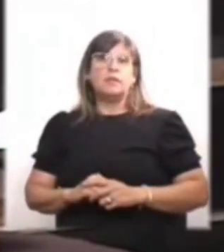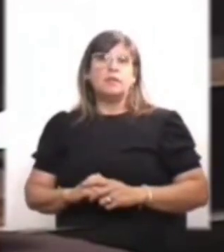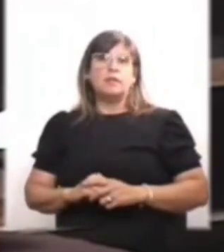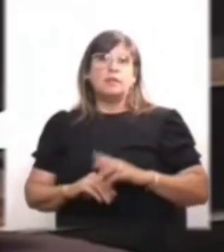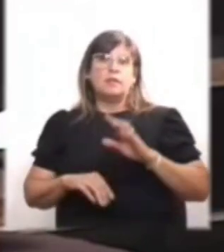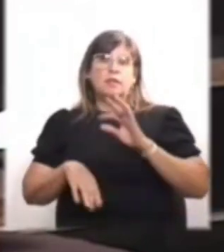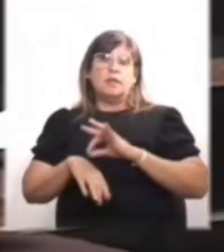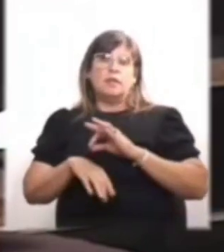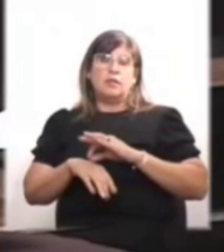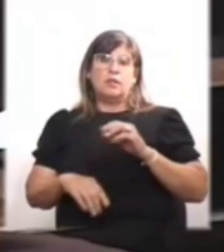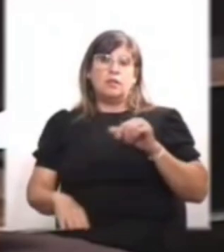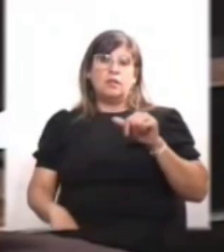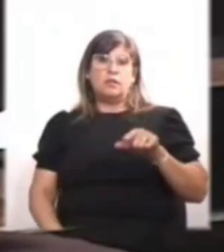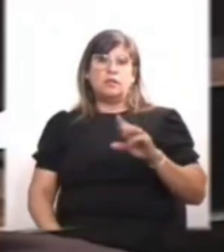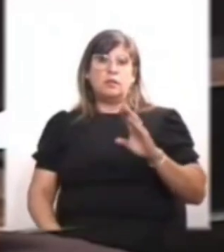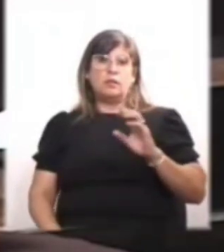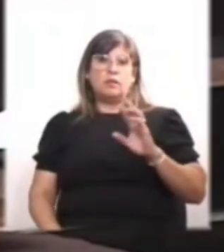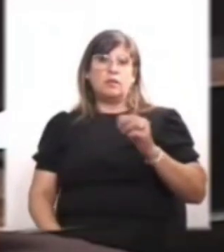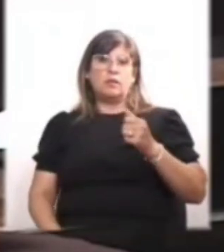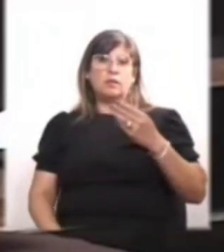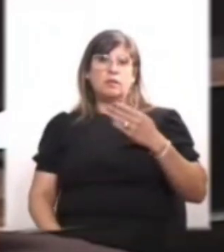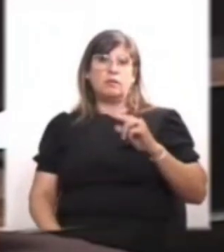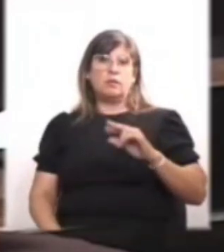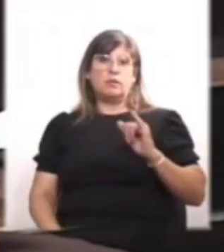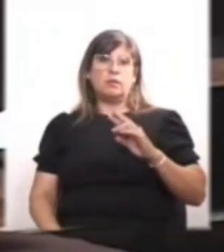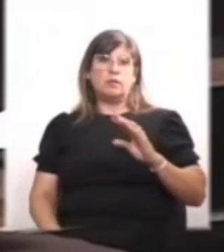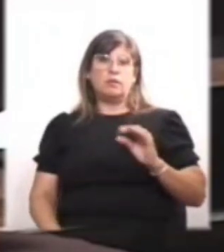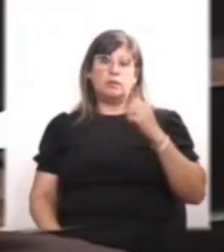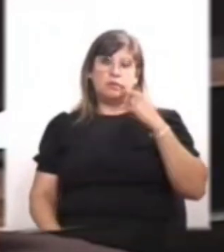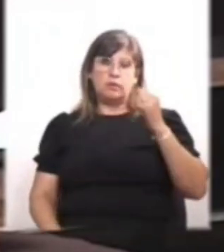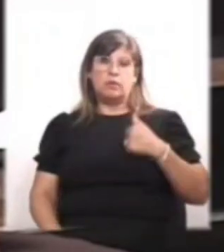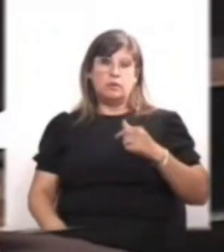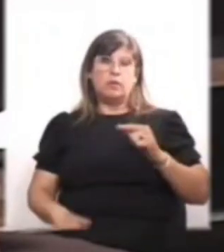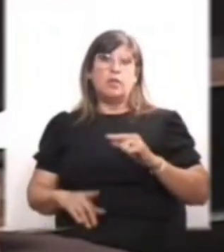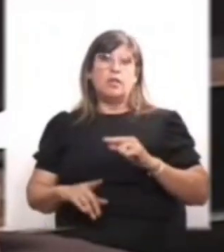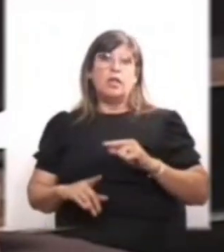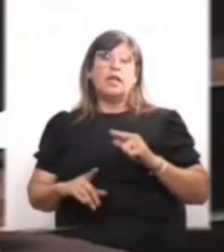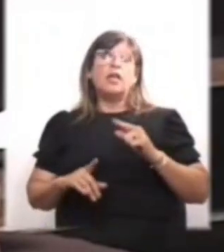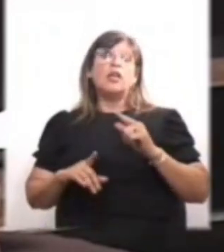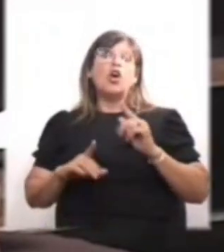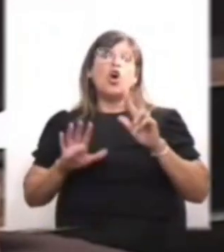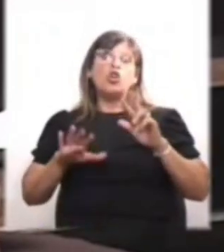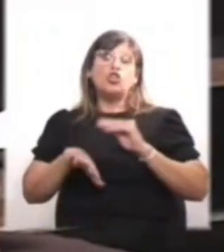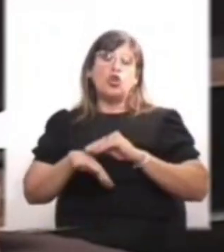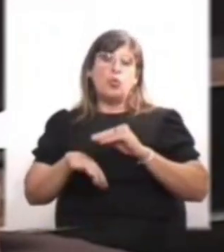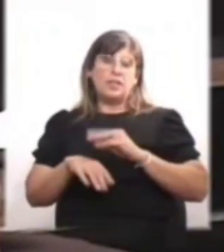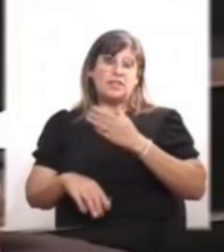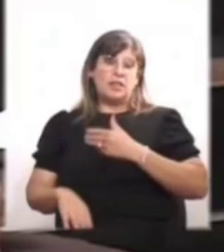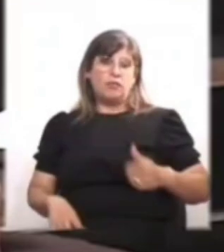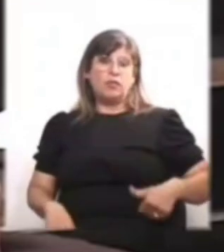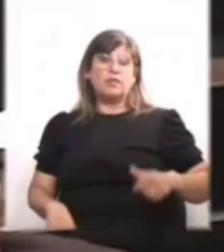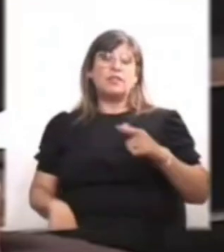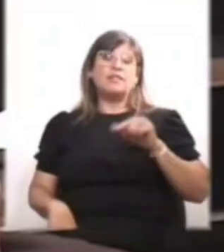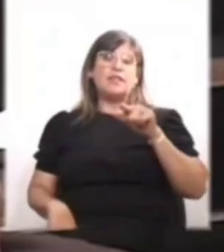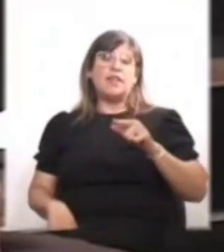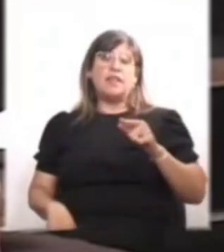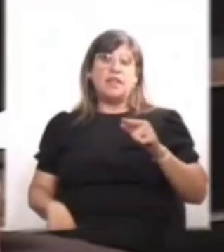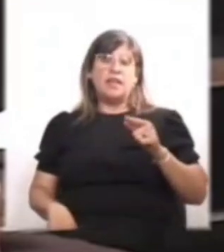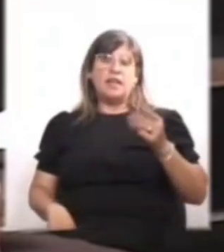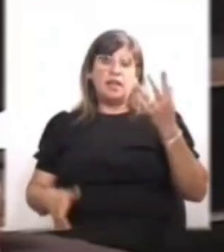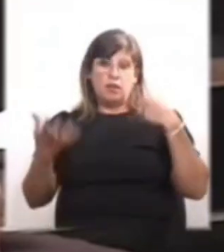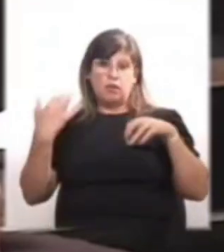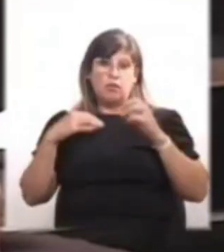doctor Gravino, con esto voy terminando, que fue durante 8 presidencias director de Flora y Fauna, una